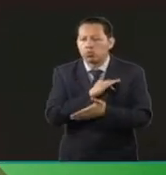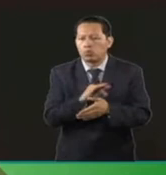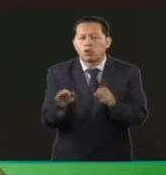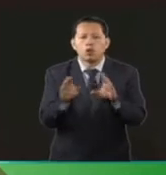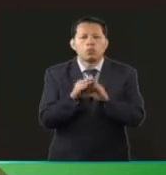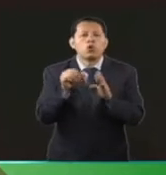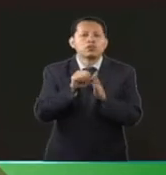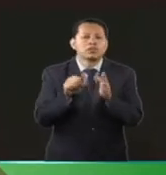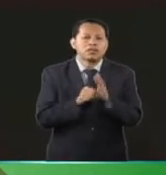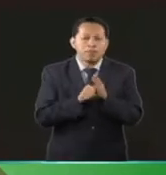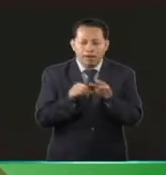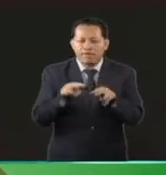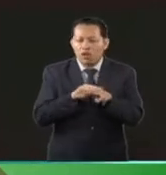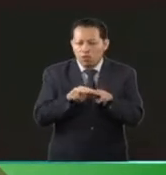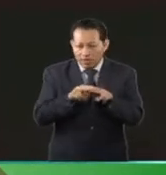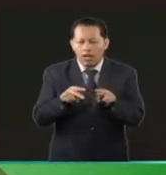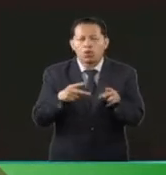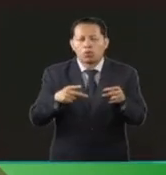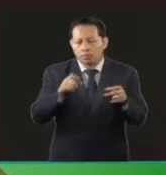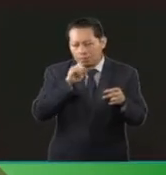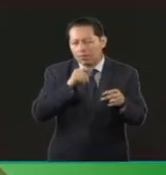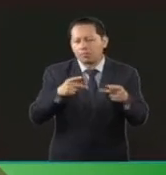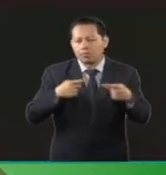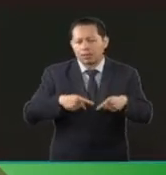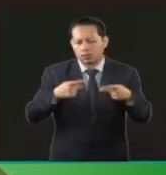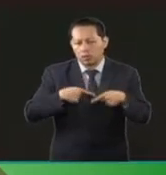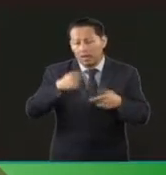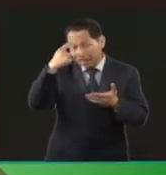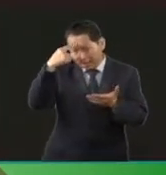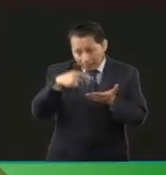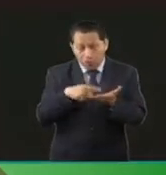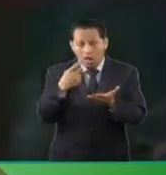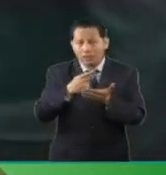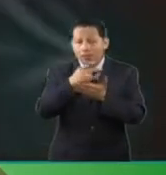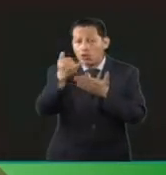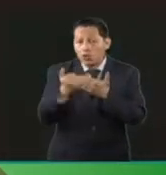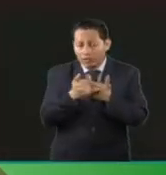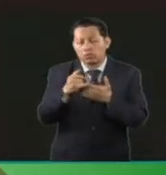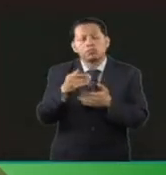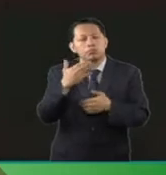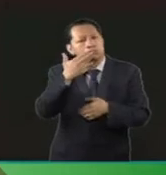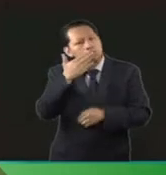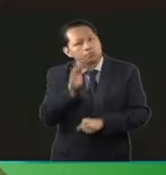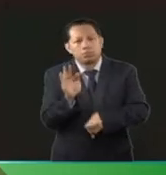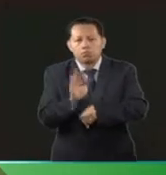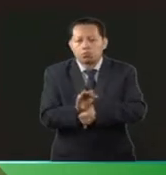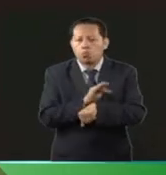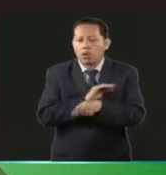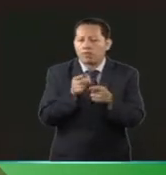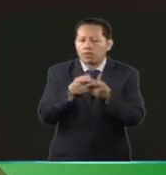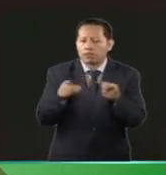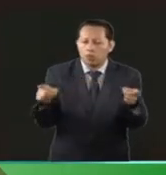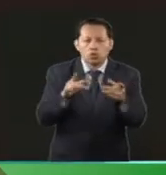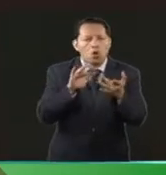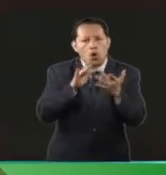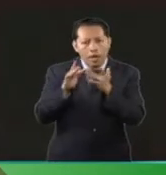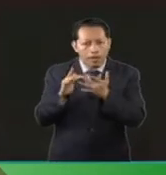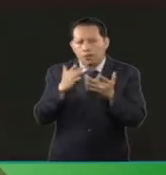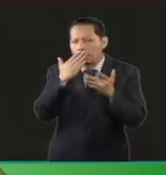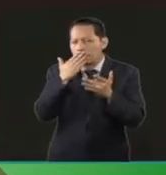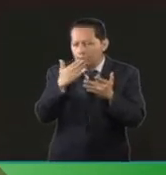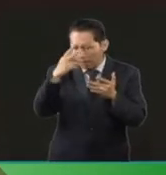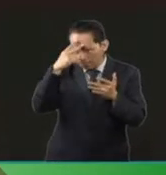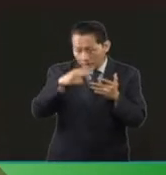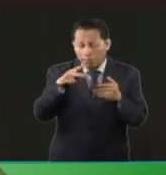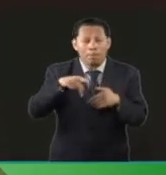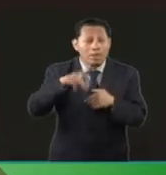del sistema ferroviario de pasajeros creemos que este proyecto es un acierto para el desarrollo y la conectividad del país